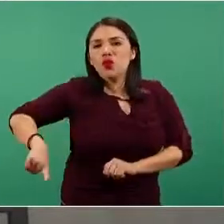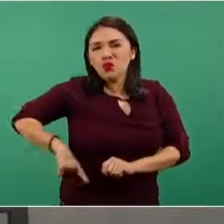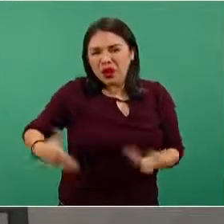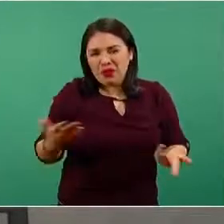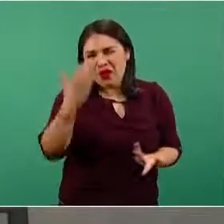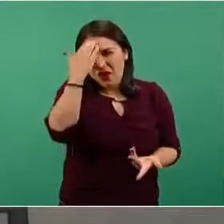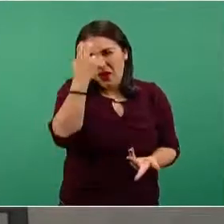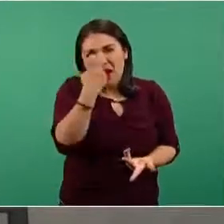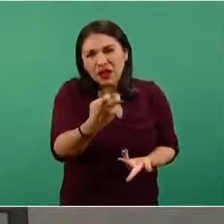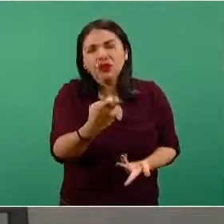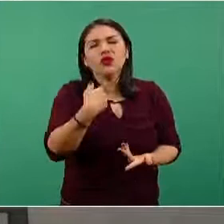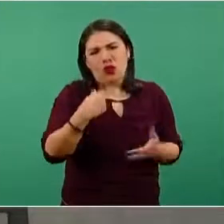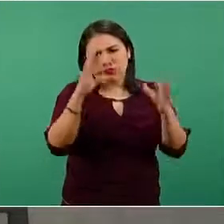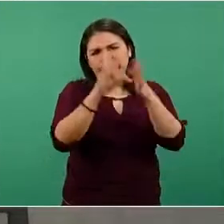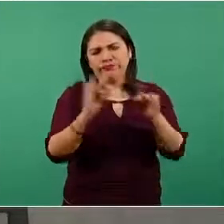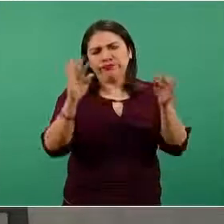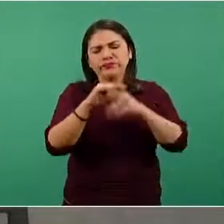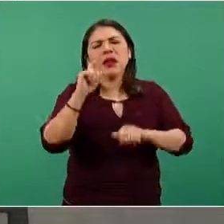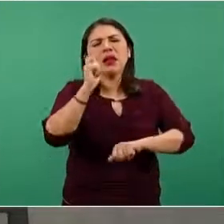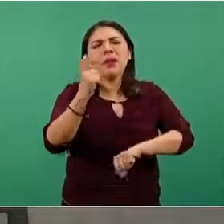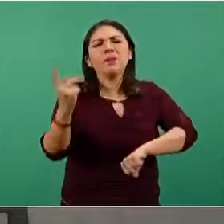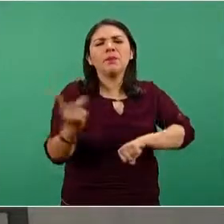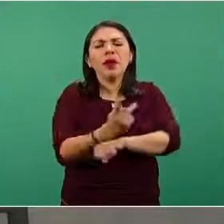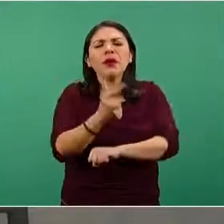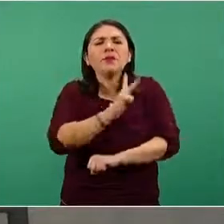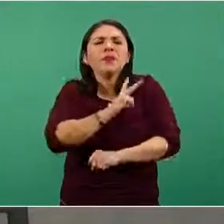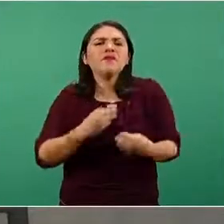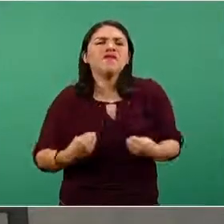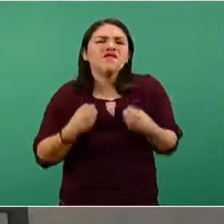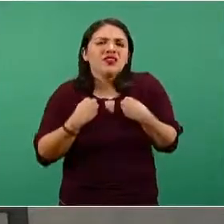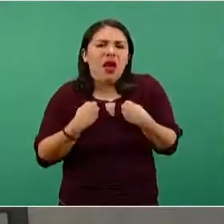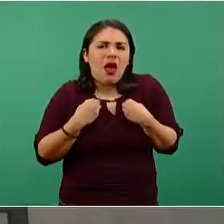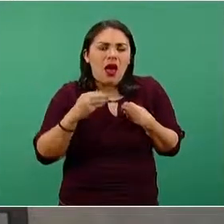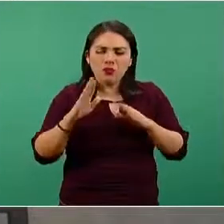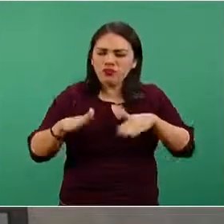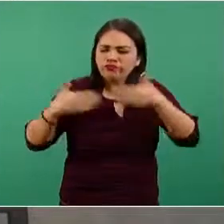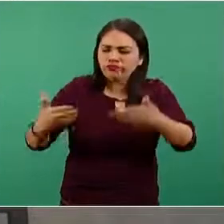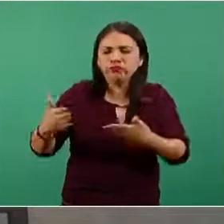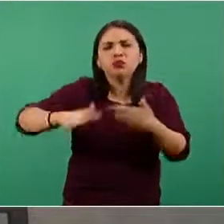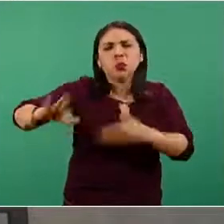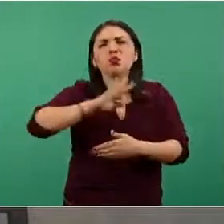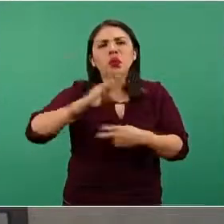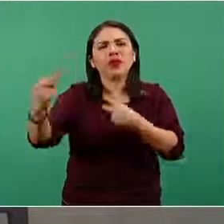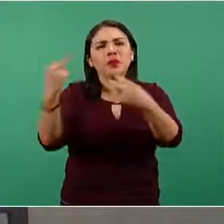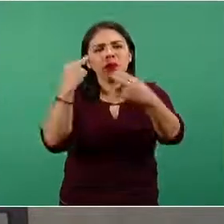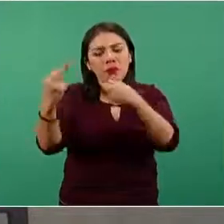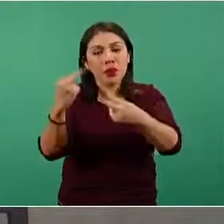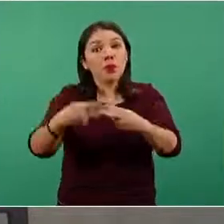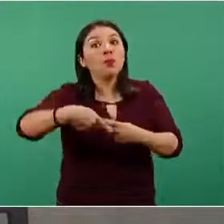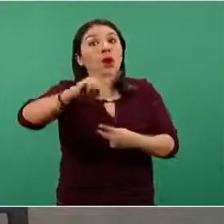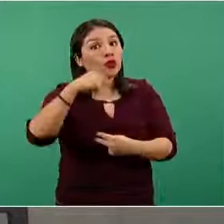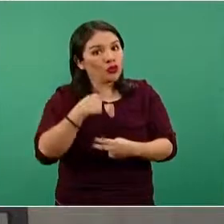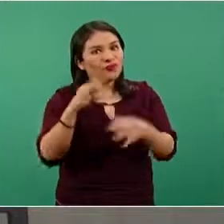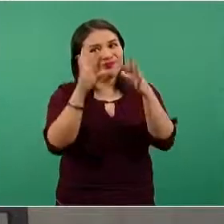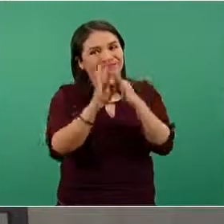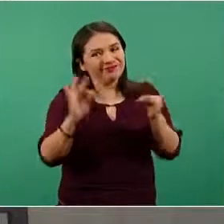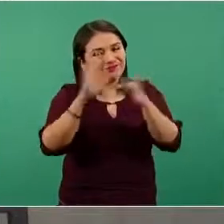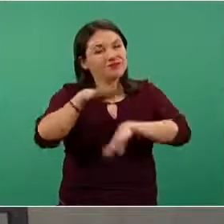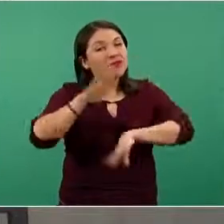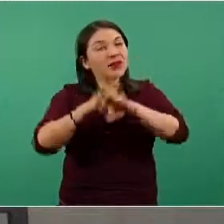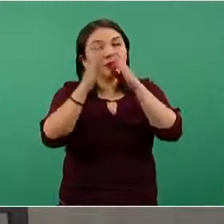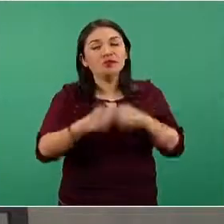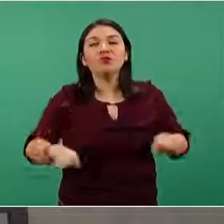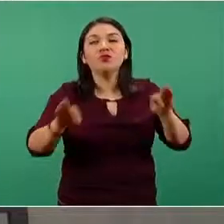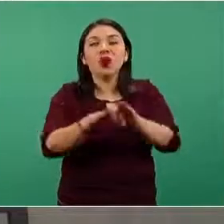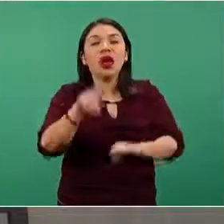públicos, comentamos sobre lo que atañe a nuestra vida pública y lo que es de interés público. Pero somos muy enfáticos en la